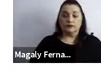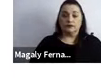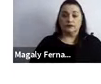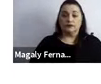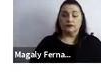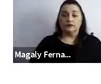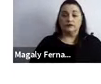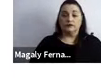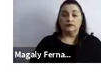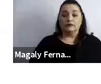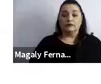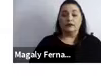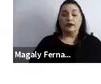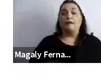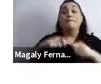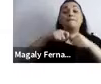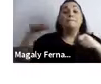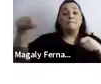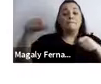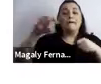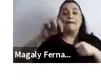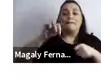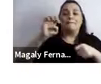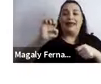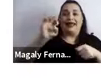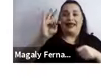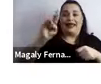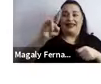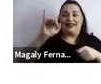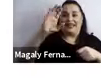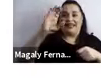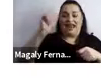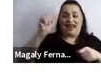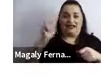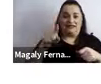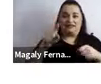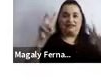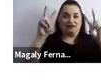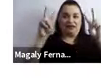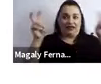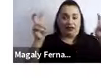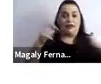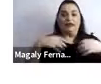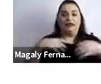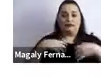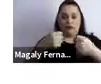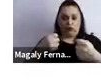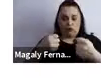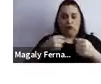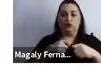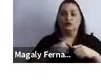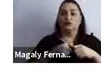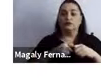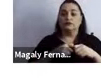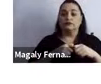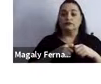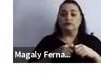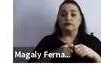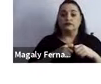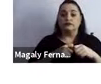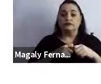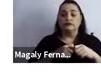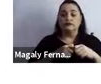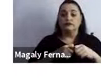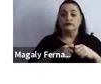de las métricas de la equidad en salud. Perdón, hay un error en el título. Bien,